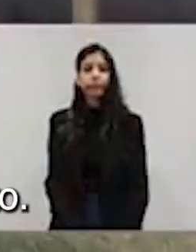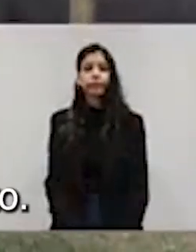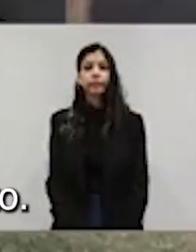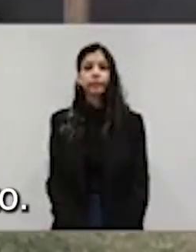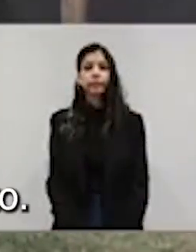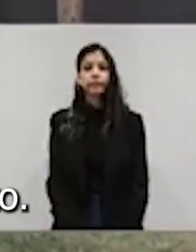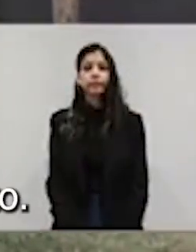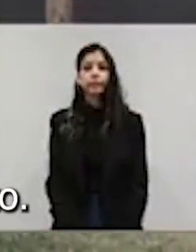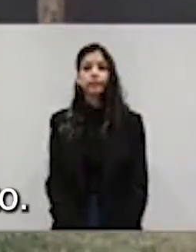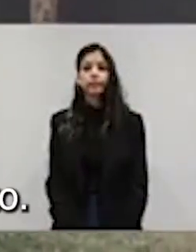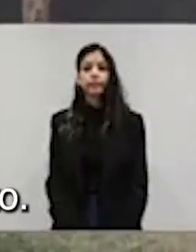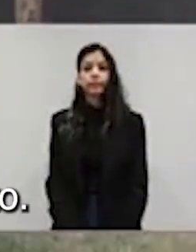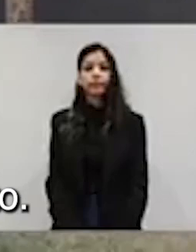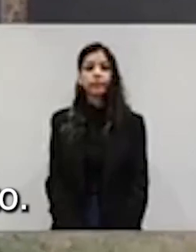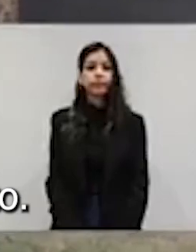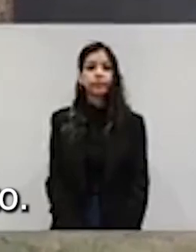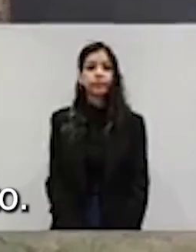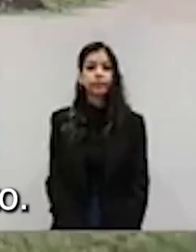Entonces lo disfrazan.